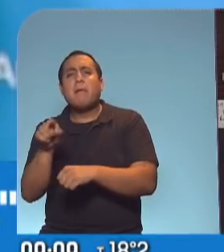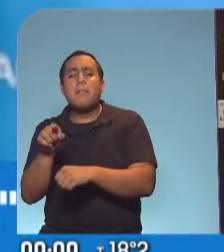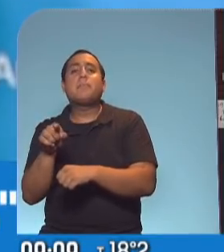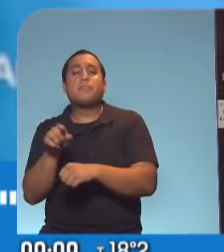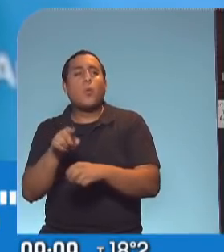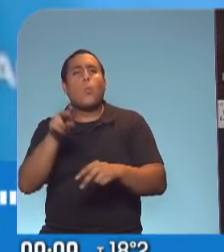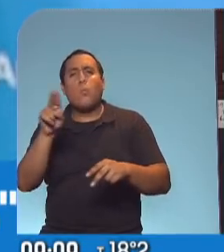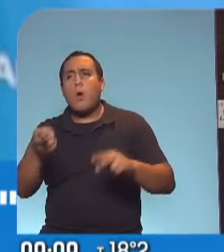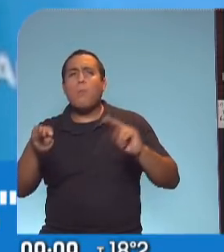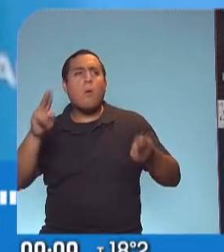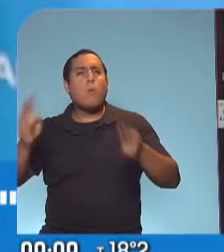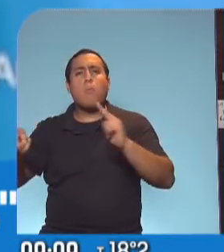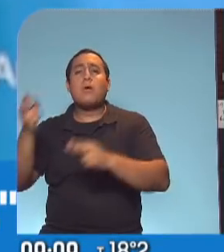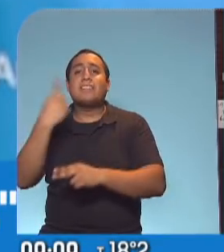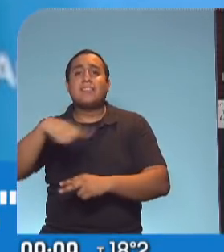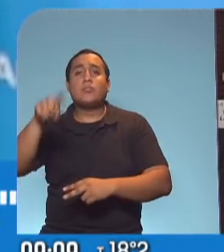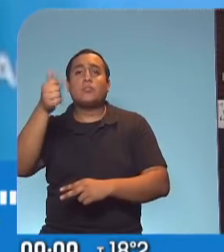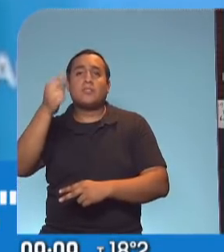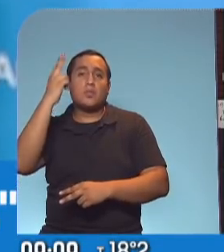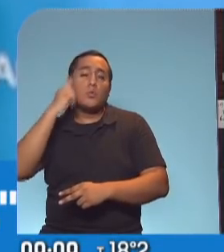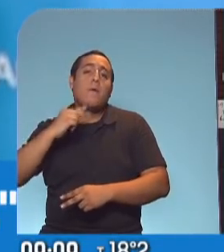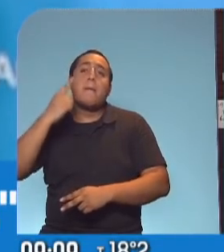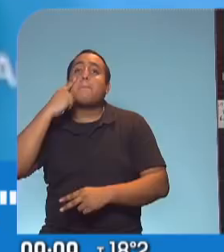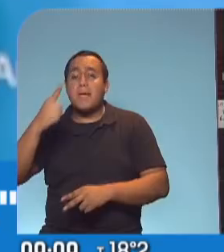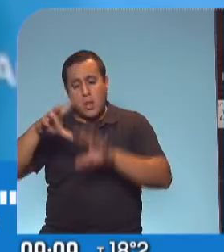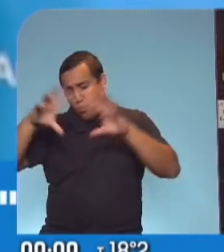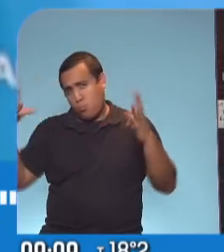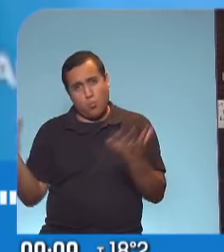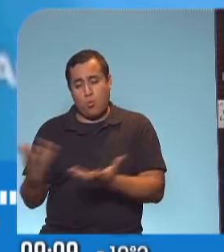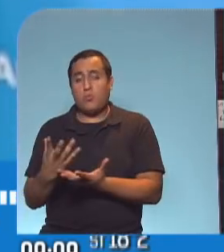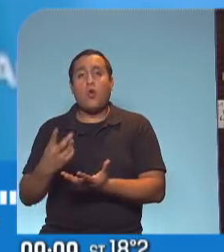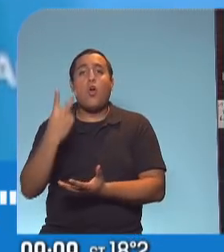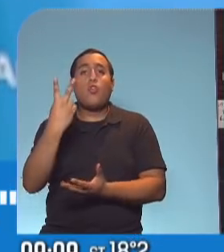de fallecimientos de 169.000 en el mundo,